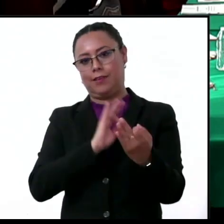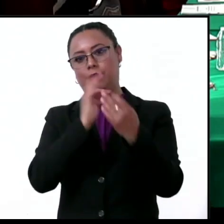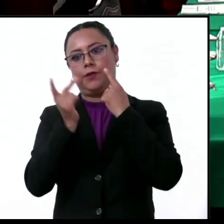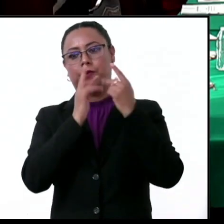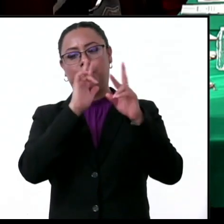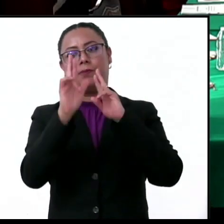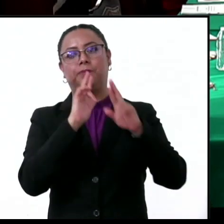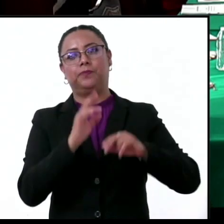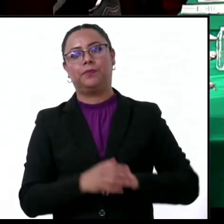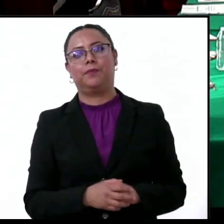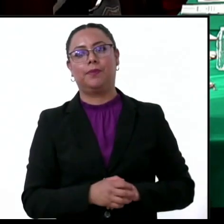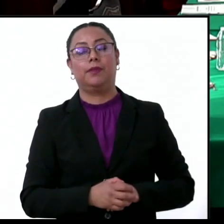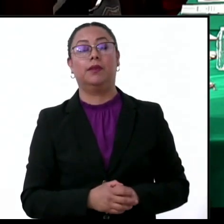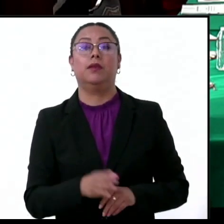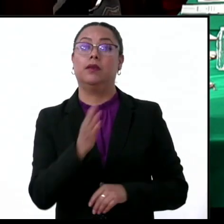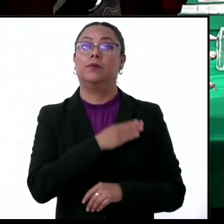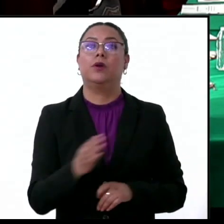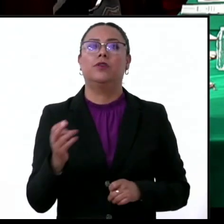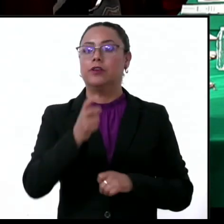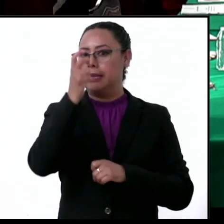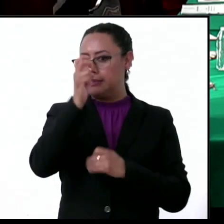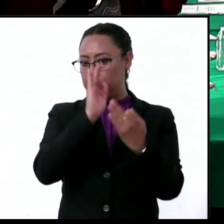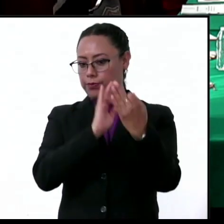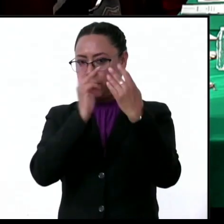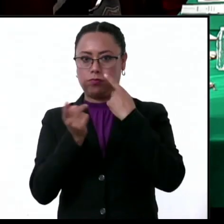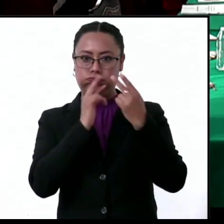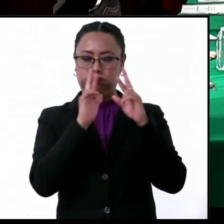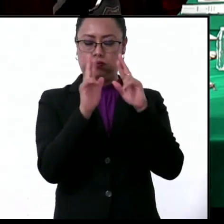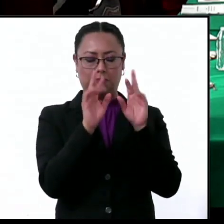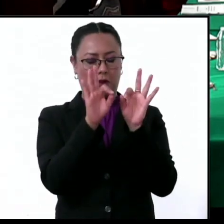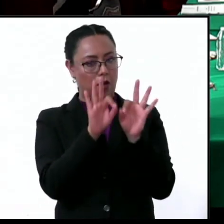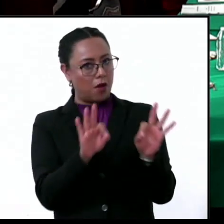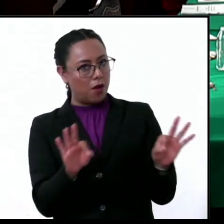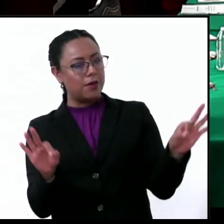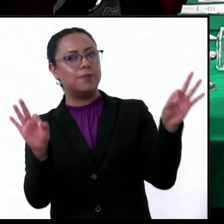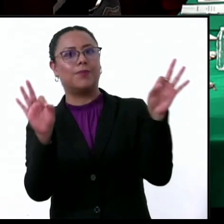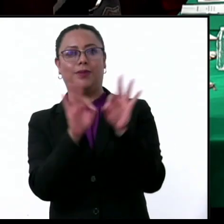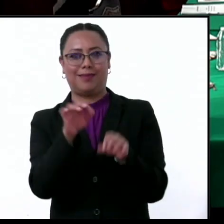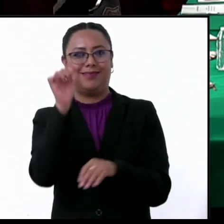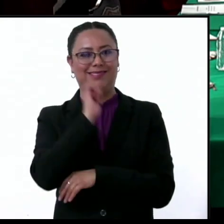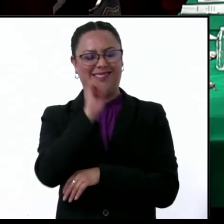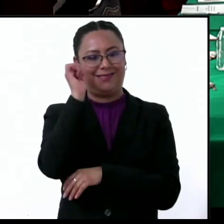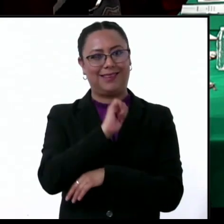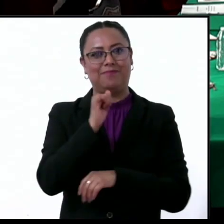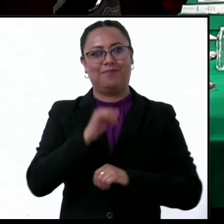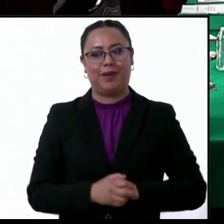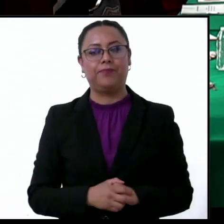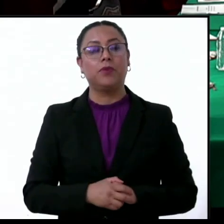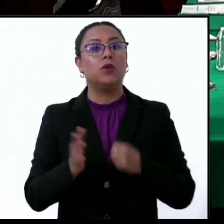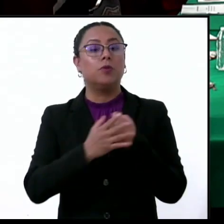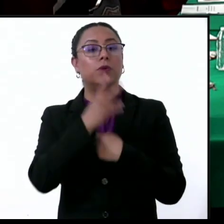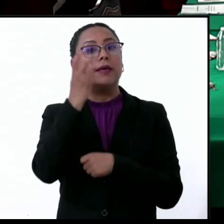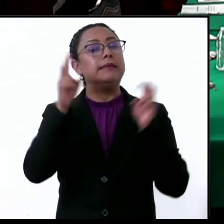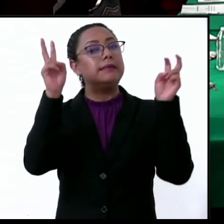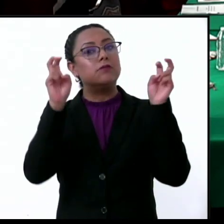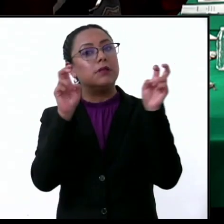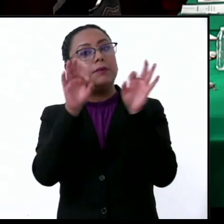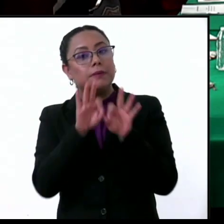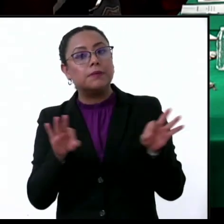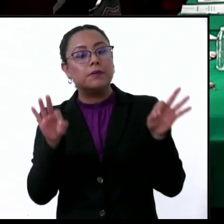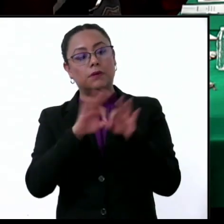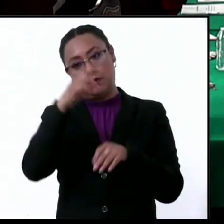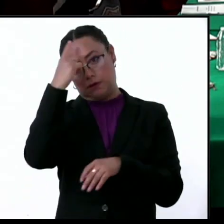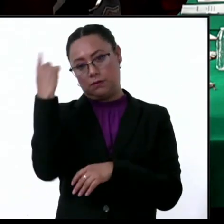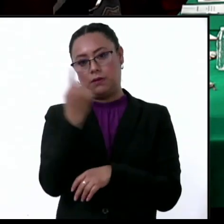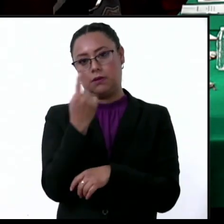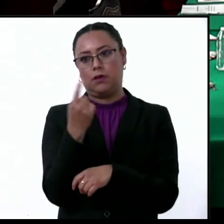Y bueno, pues que sea para bien, la rendición de cuentas es indispensable, la rendición de cuentas es un tema fundamental para